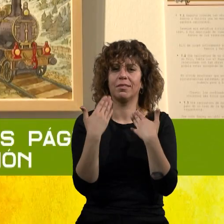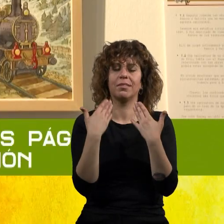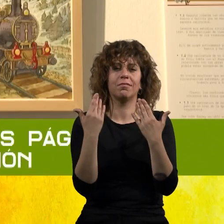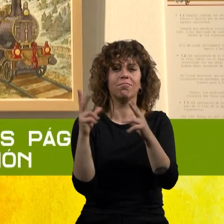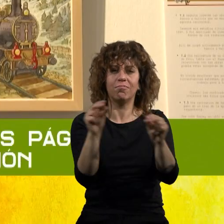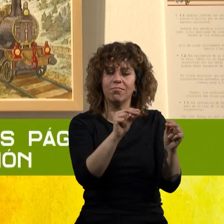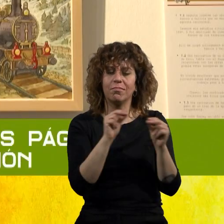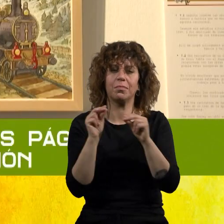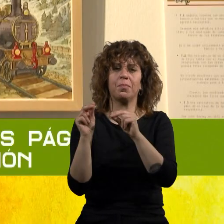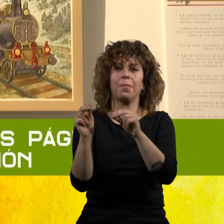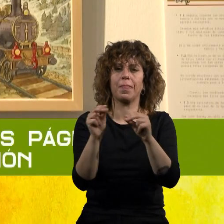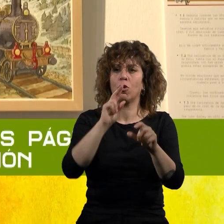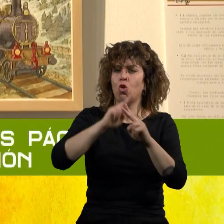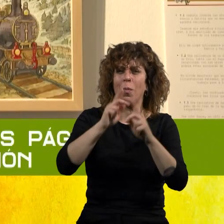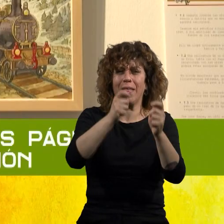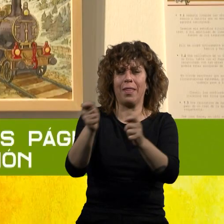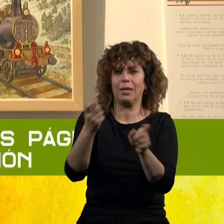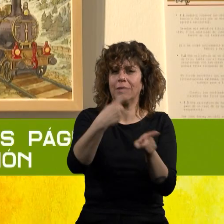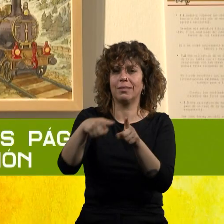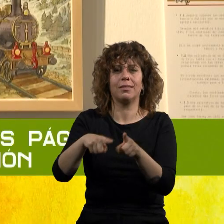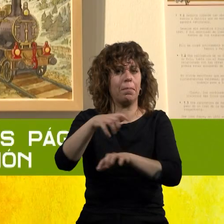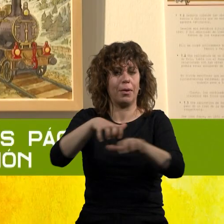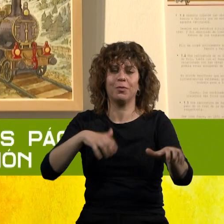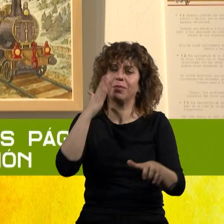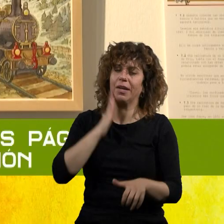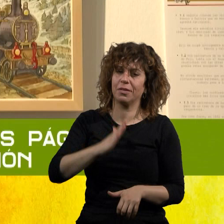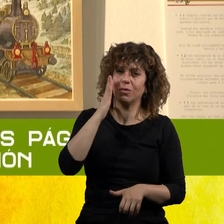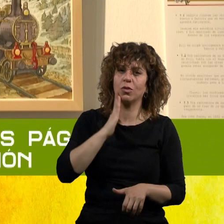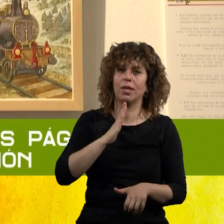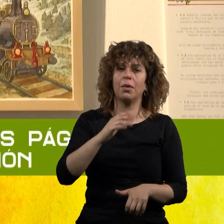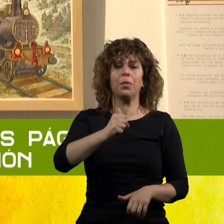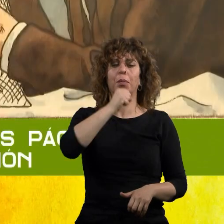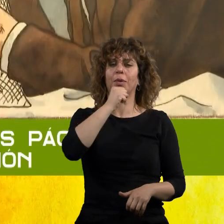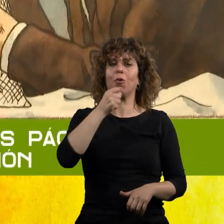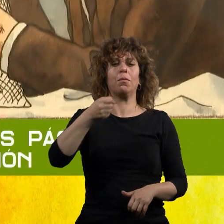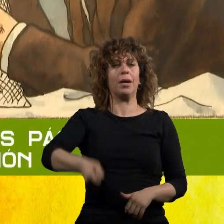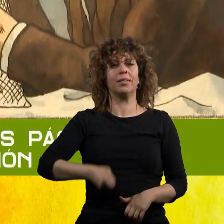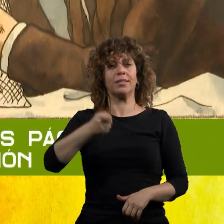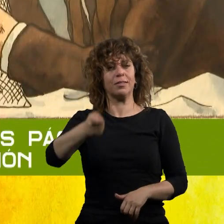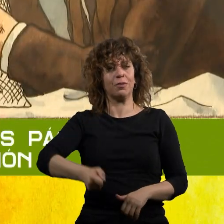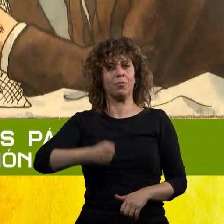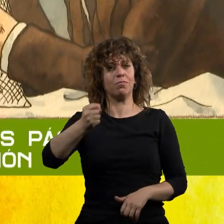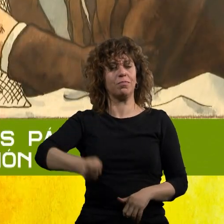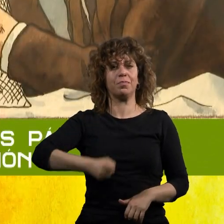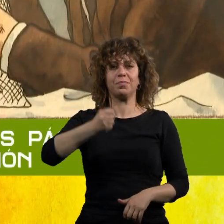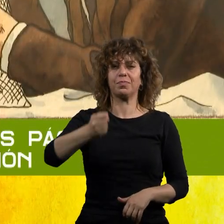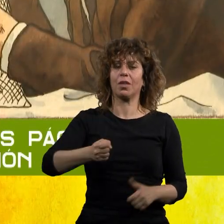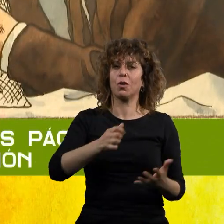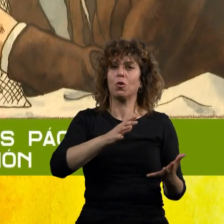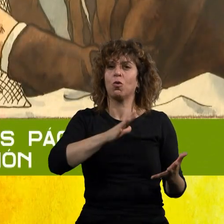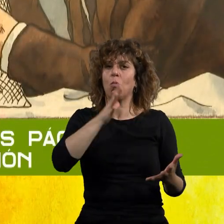se le denominaba de muchas maneras, casi todas cariñosas, el viejo pastor, en cuanto a su capacidad para